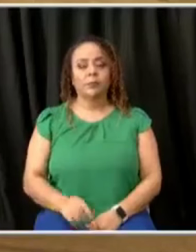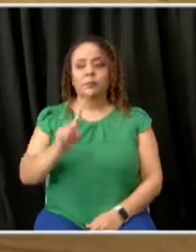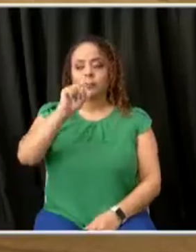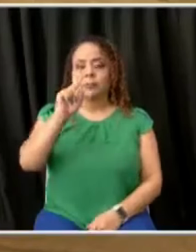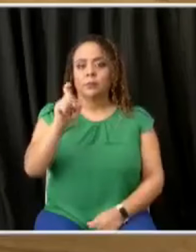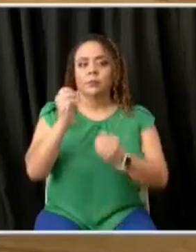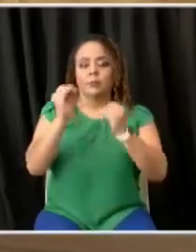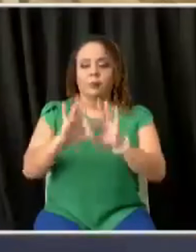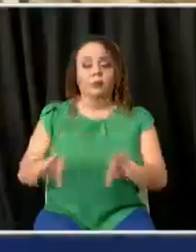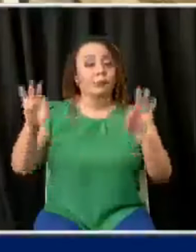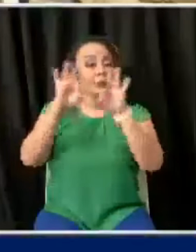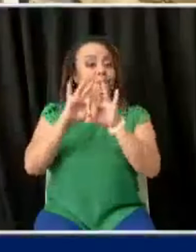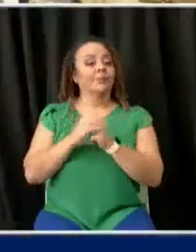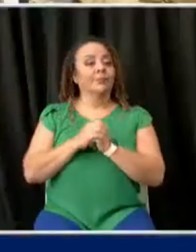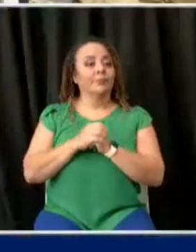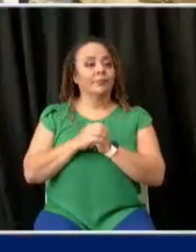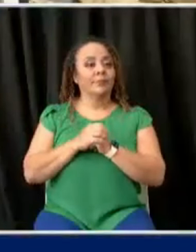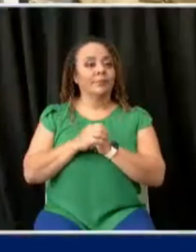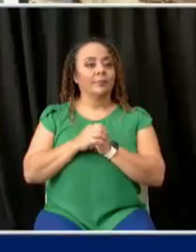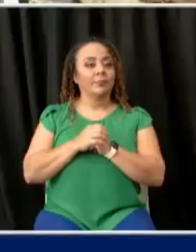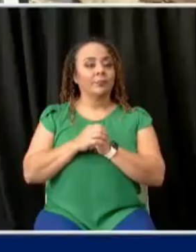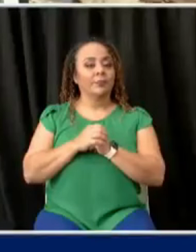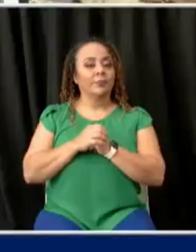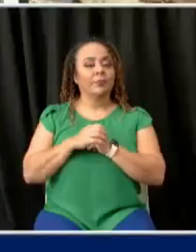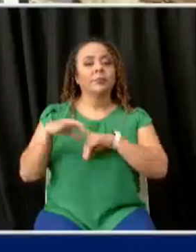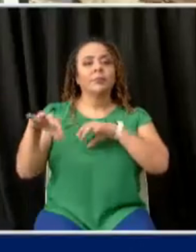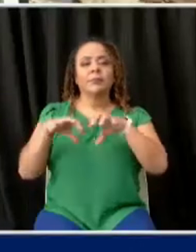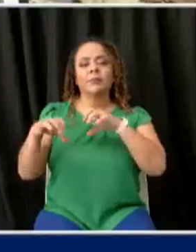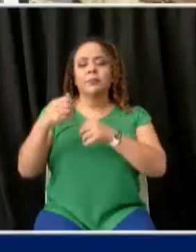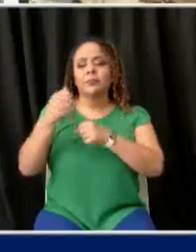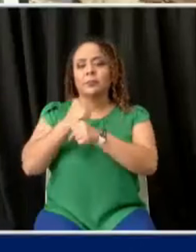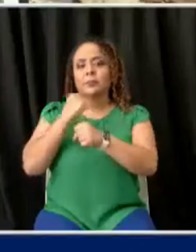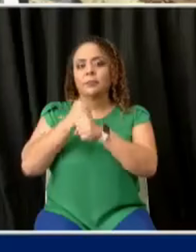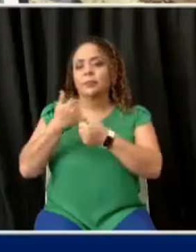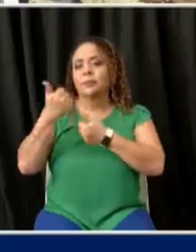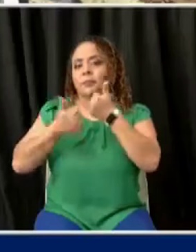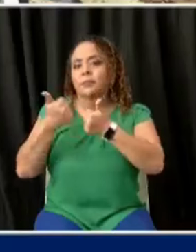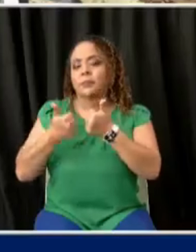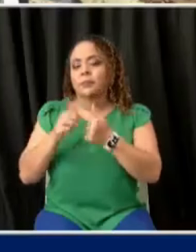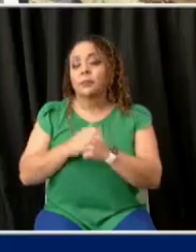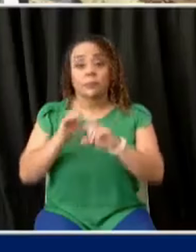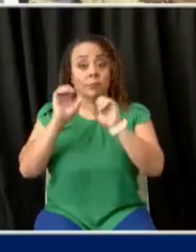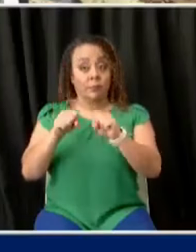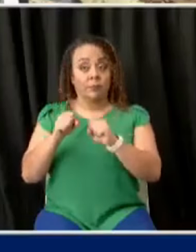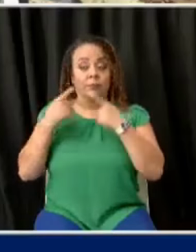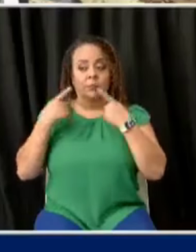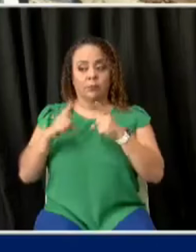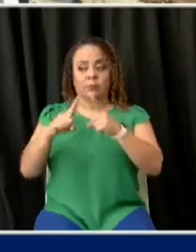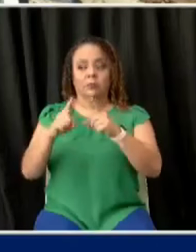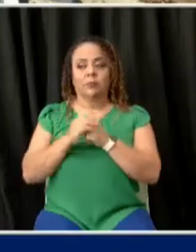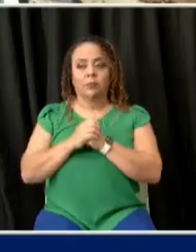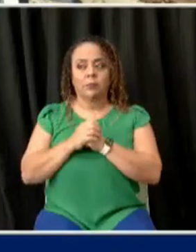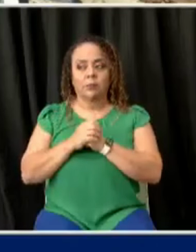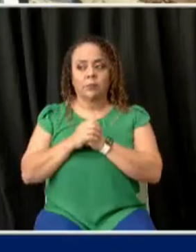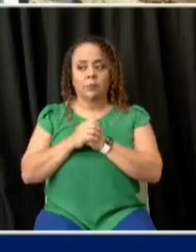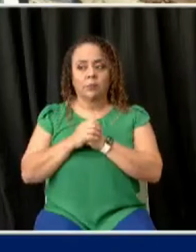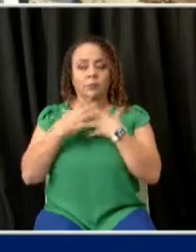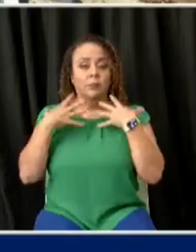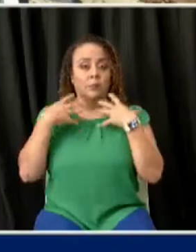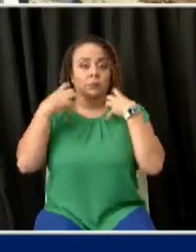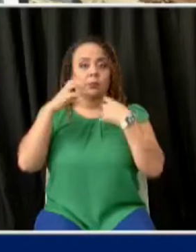pregunta muy importante que viene. ¿Cuáles actividades laborales son propensas a provocar